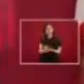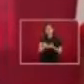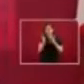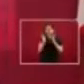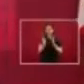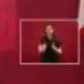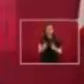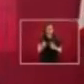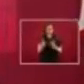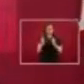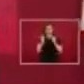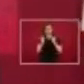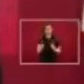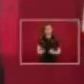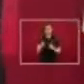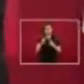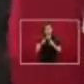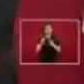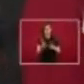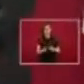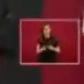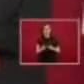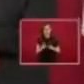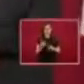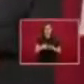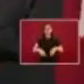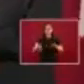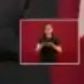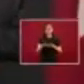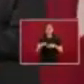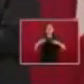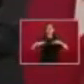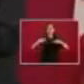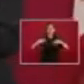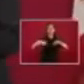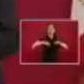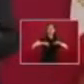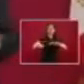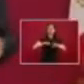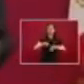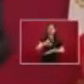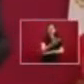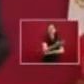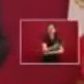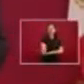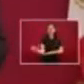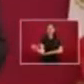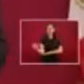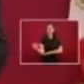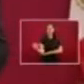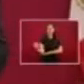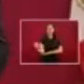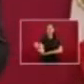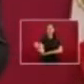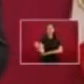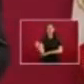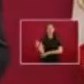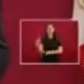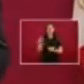gente que tiene servicios, la mitad de la población, ahí tienes a la población dividida 60-40. 40 te dice que no puede